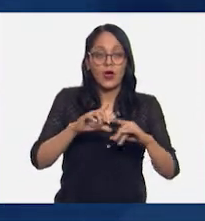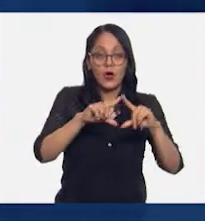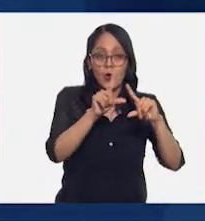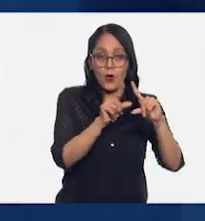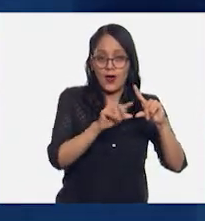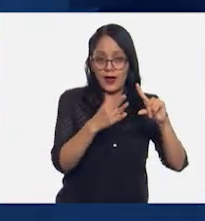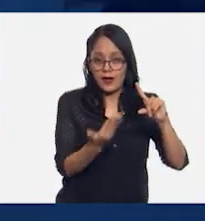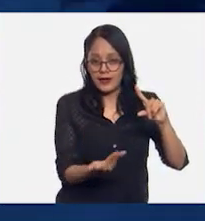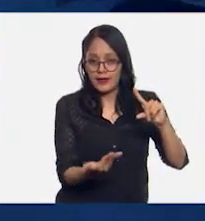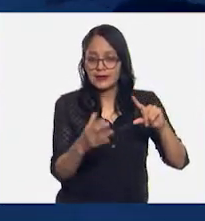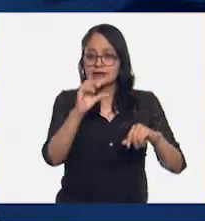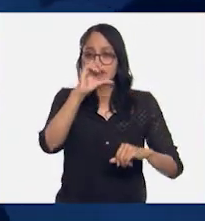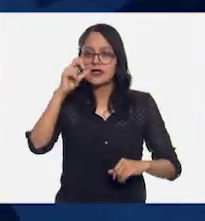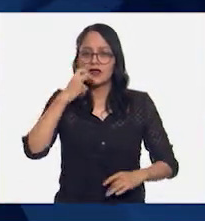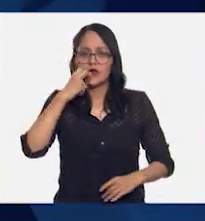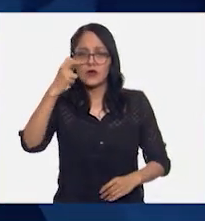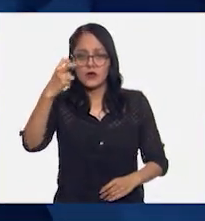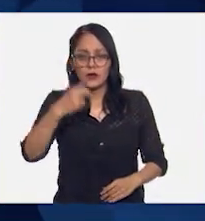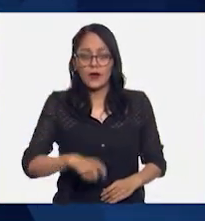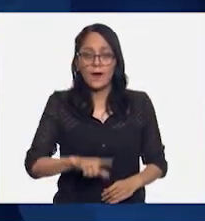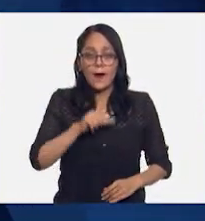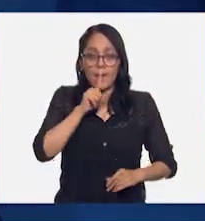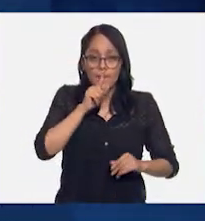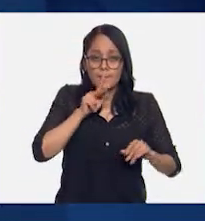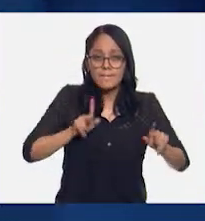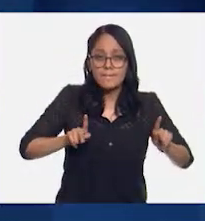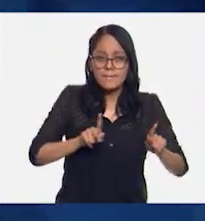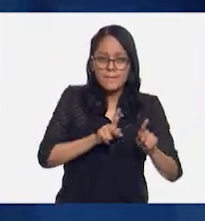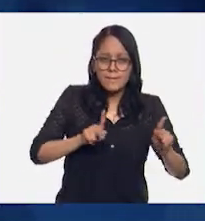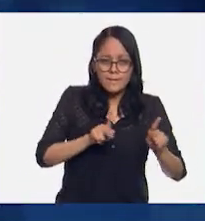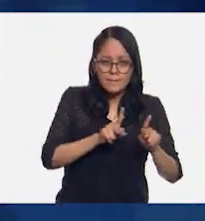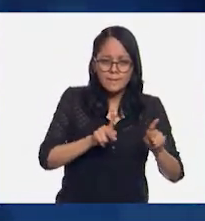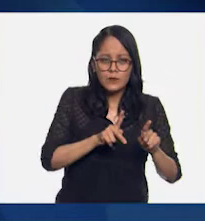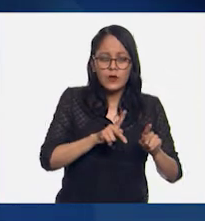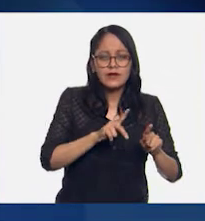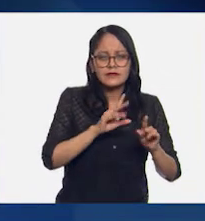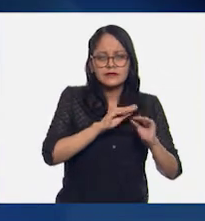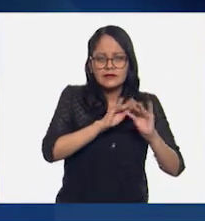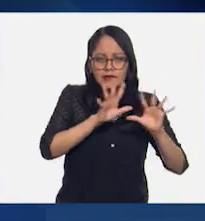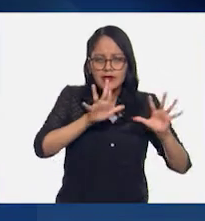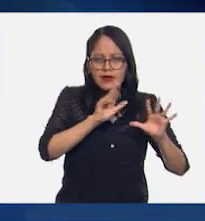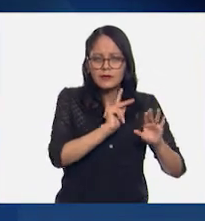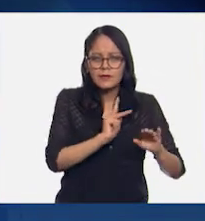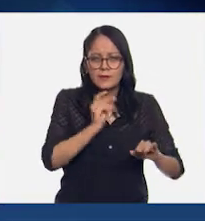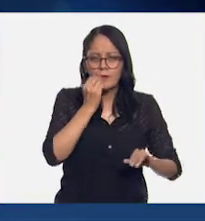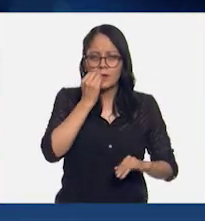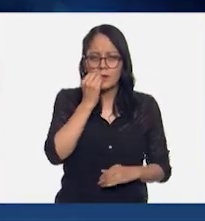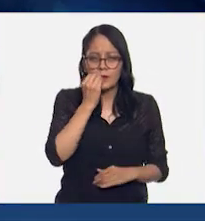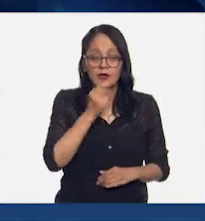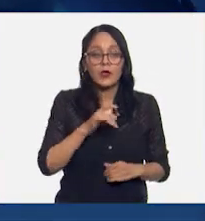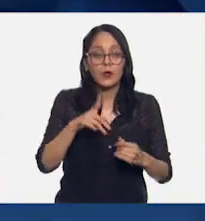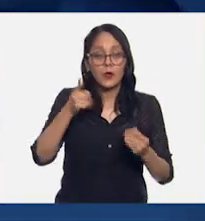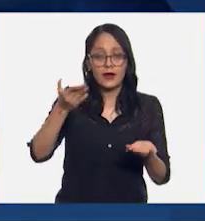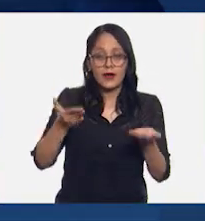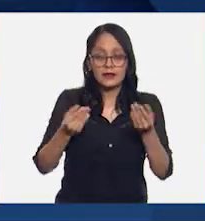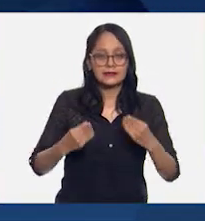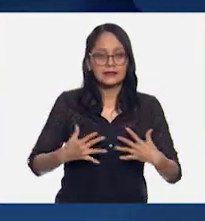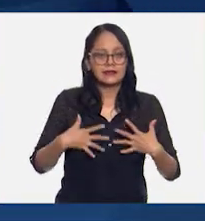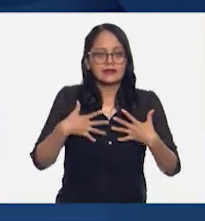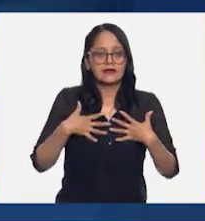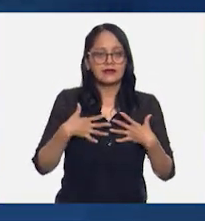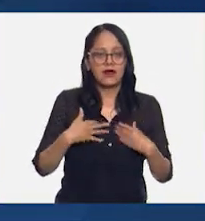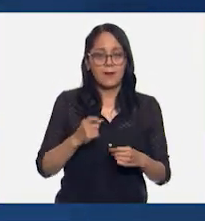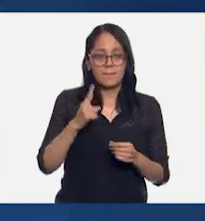equilibrio de un escalofrío, las 1000 pausas continuas, lo que es mío cuando con nadie estoy.